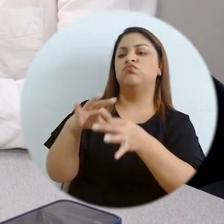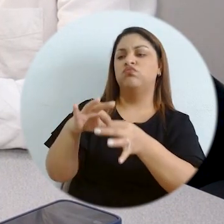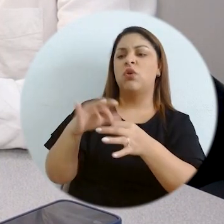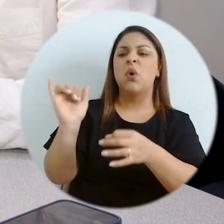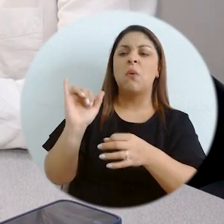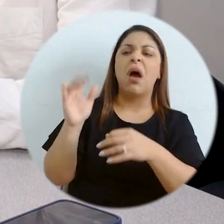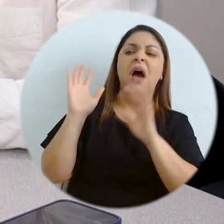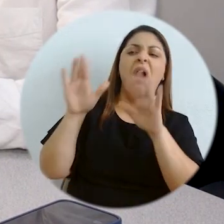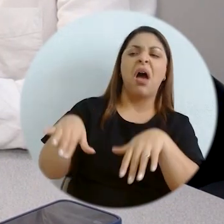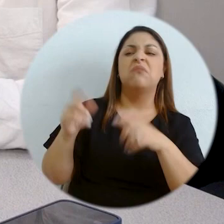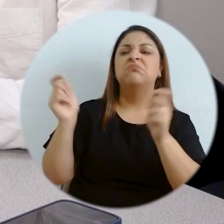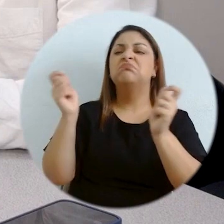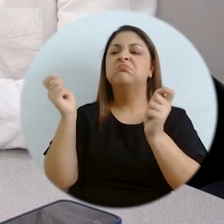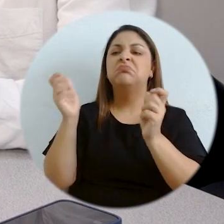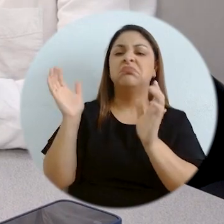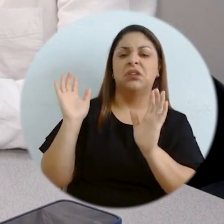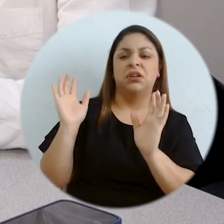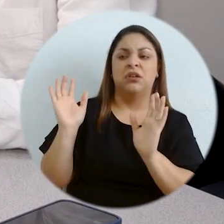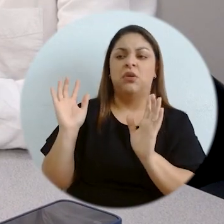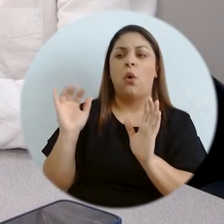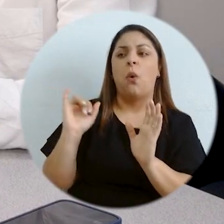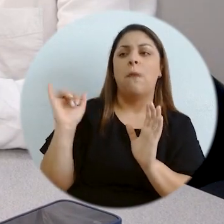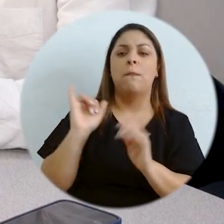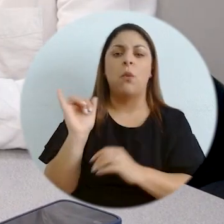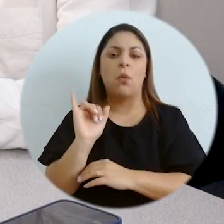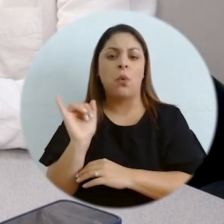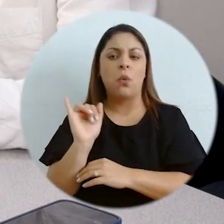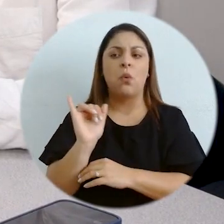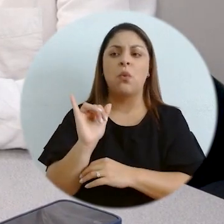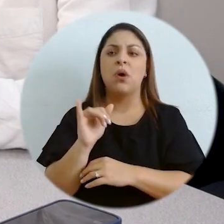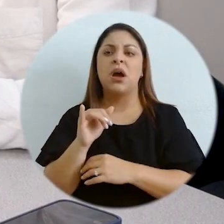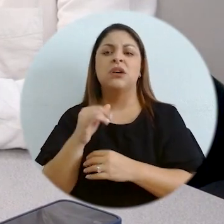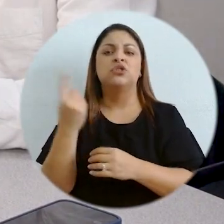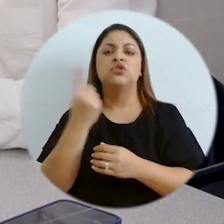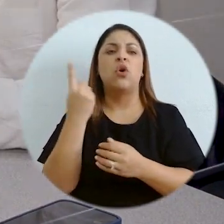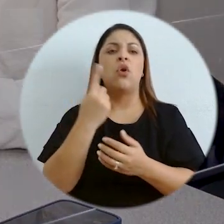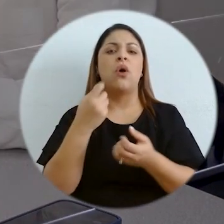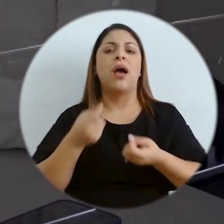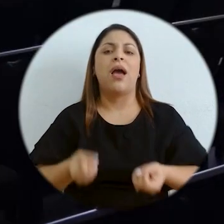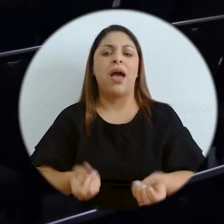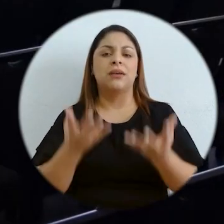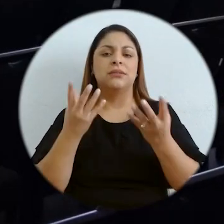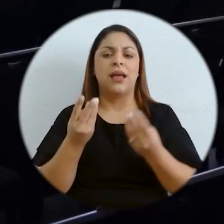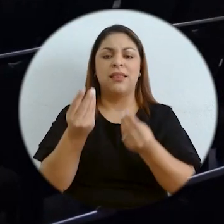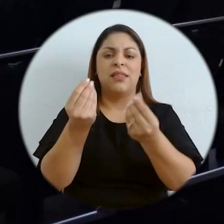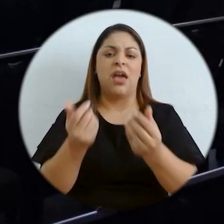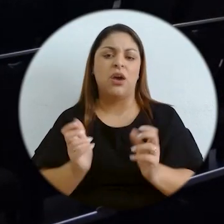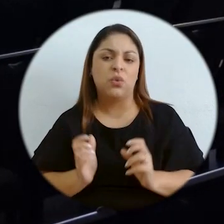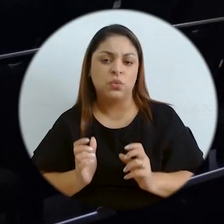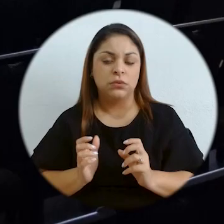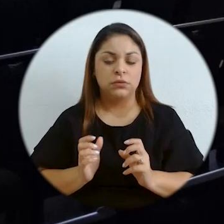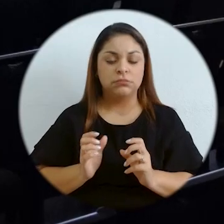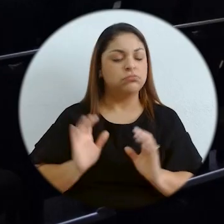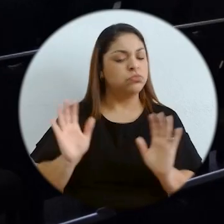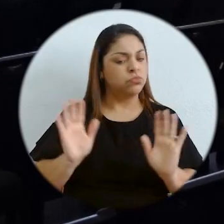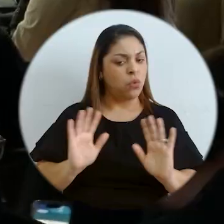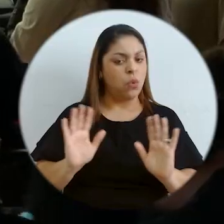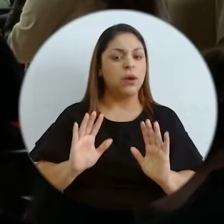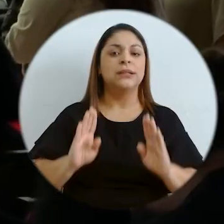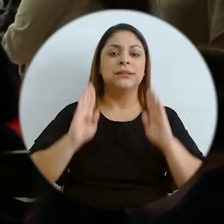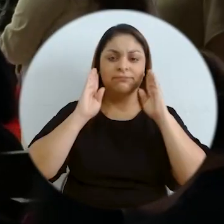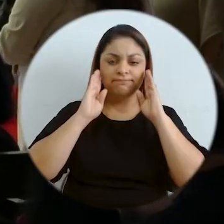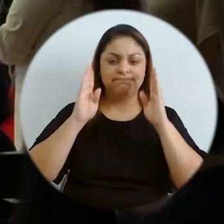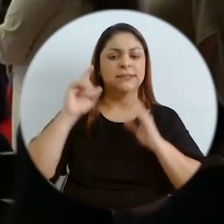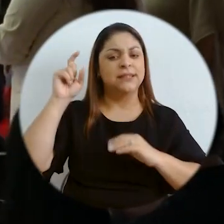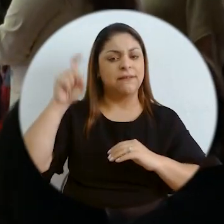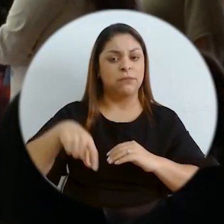o que es un chiringuito, o que estamos por simplemente llevarnos gasto público. Entonces hay que ser muy atentos. Y